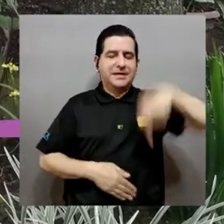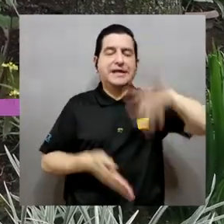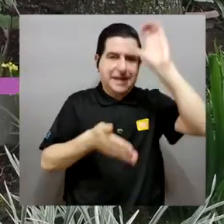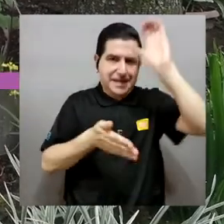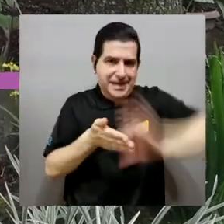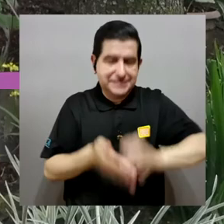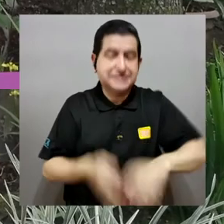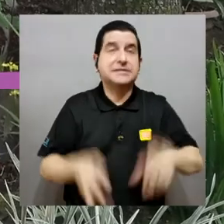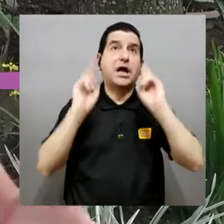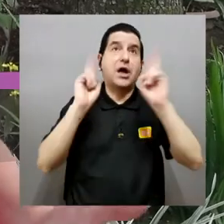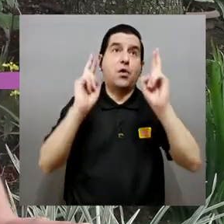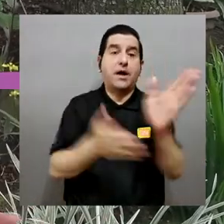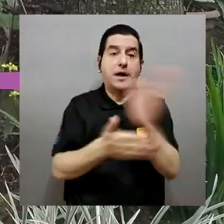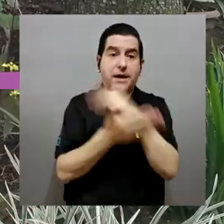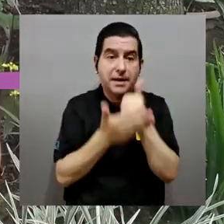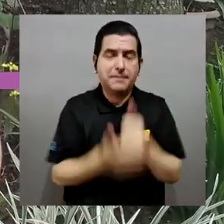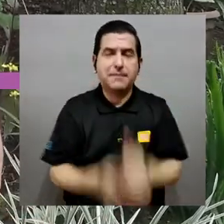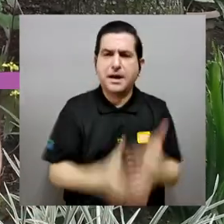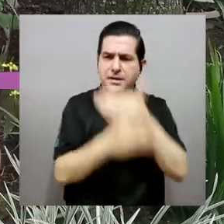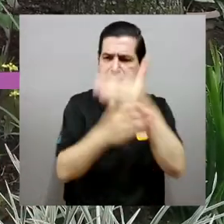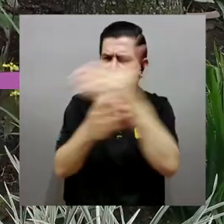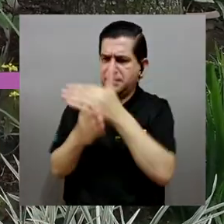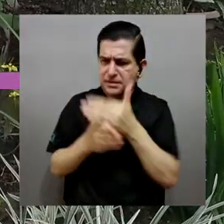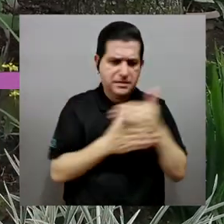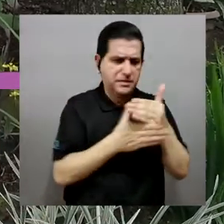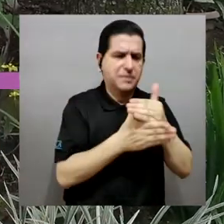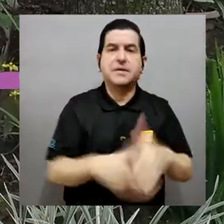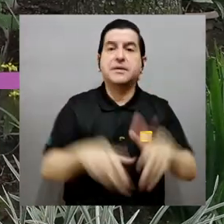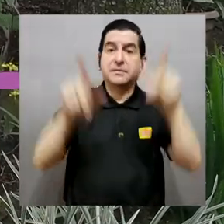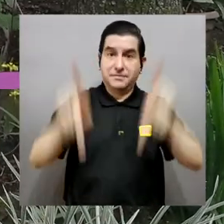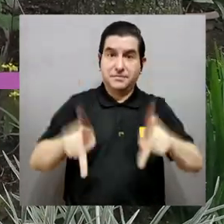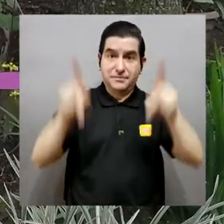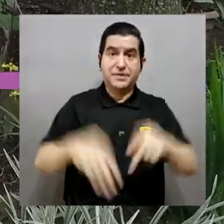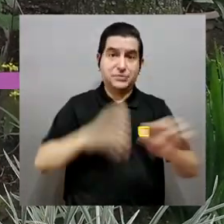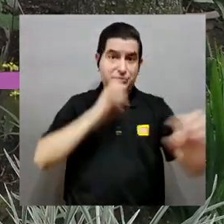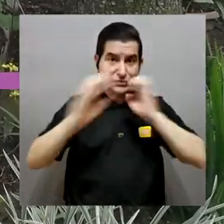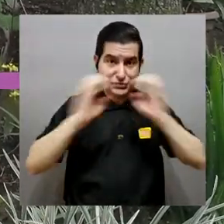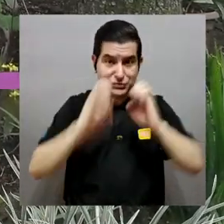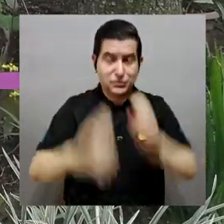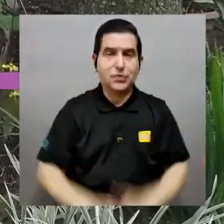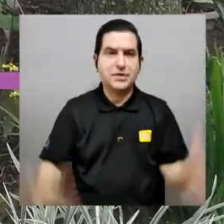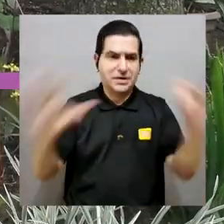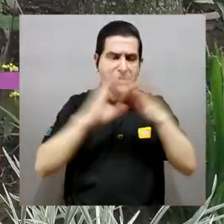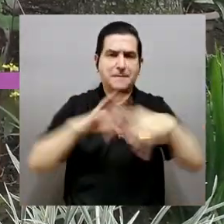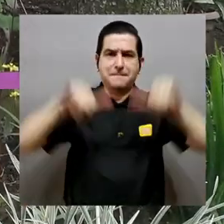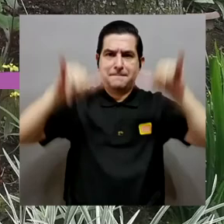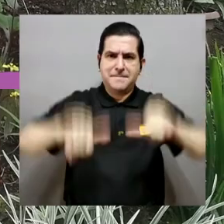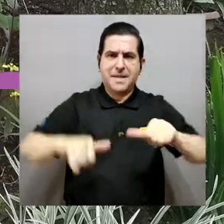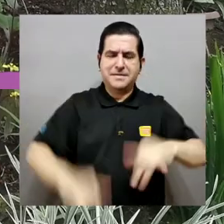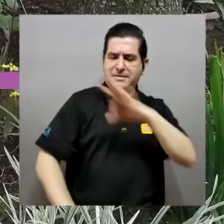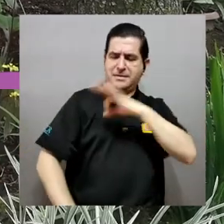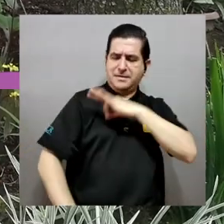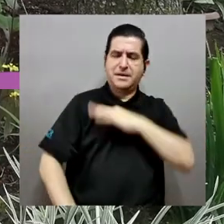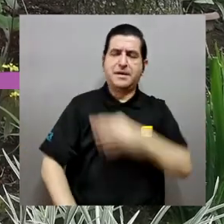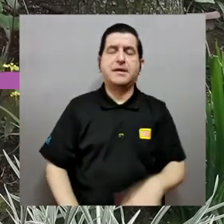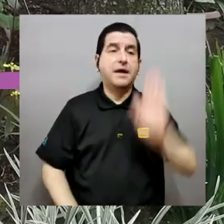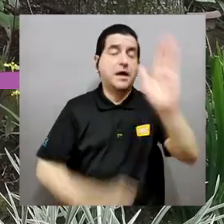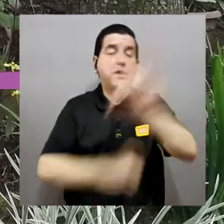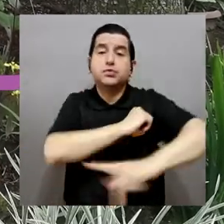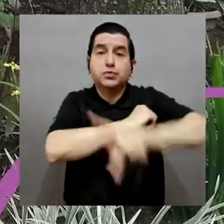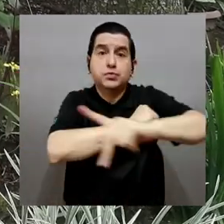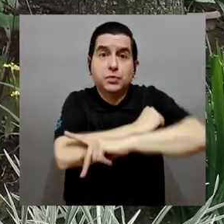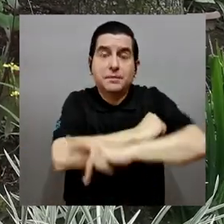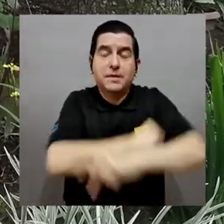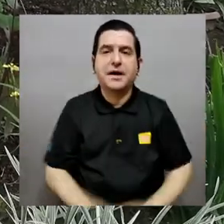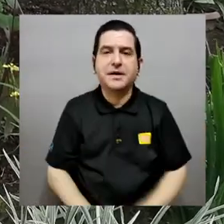Esperamos que haya disfrutado del capítulo. Ojalá que parte de lo que compartieron con nosotros las personas entrevistadas acerca de cómo mantienen